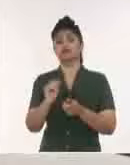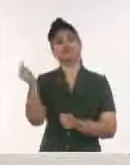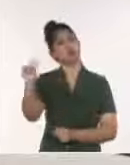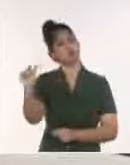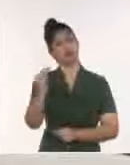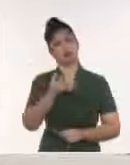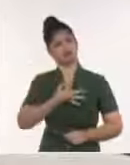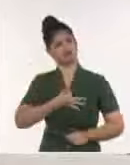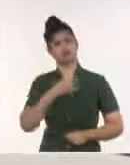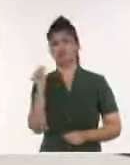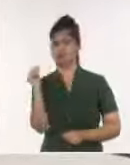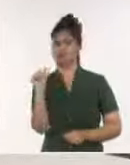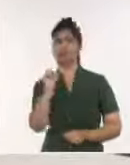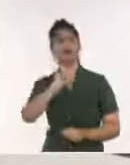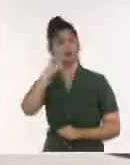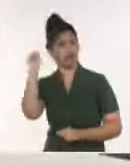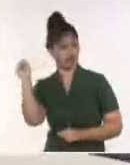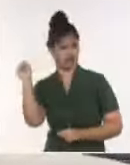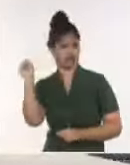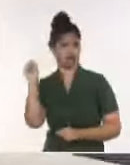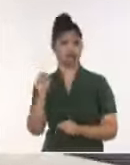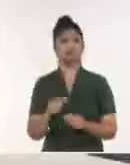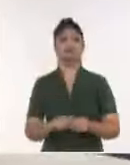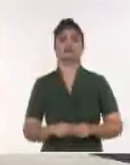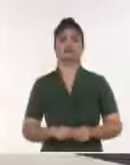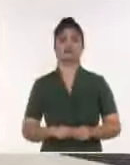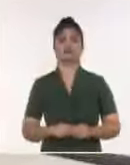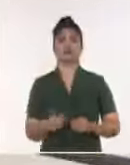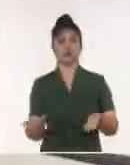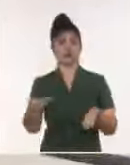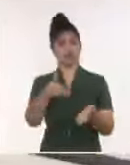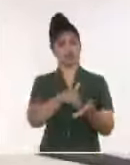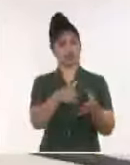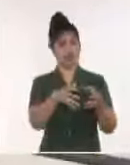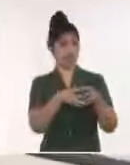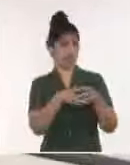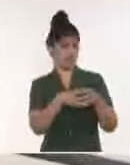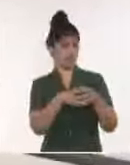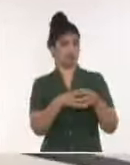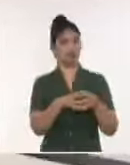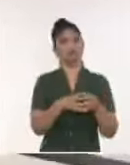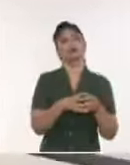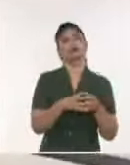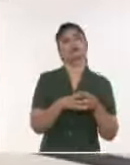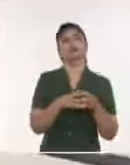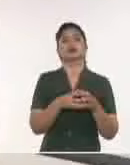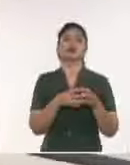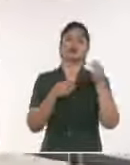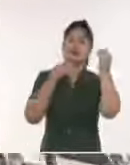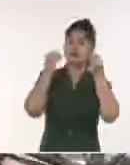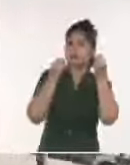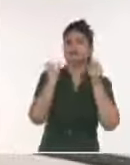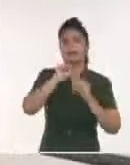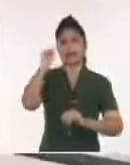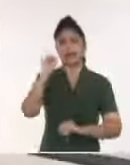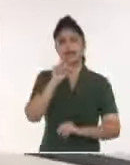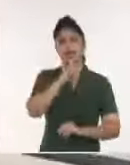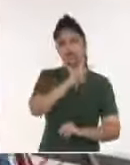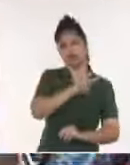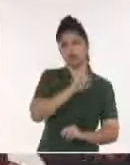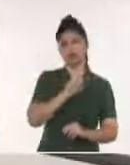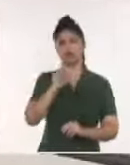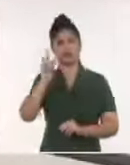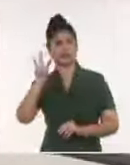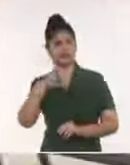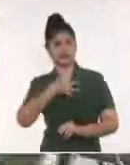pre-competencia, porque ellos llegaron aquí con la aspiración de ganar entre 2 y 3 medallas de oro y se van solo con el título